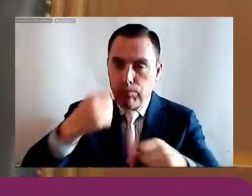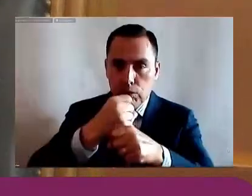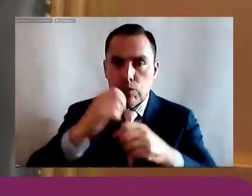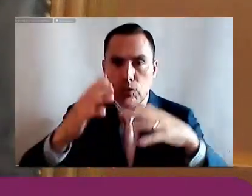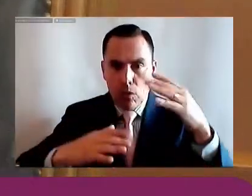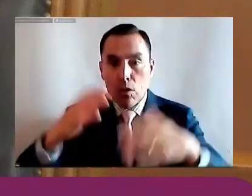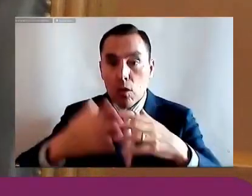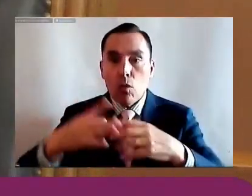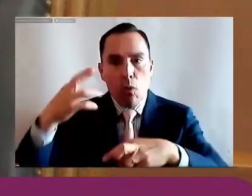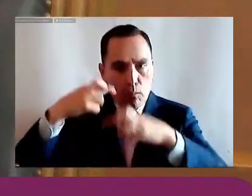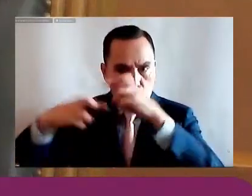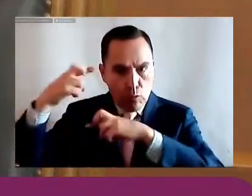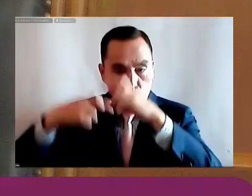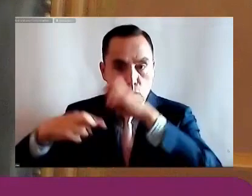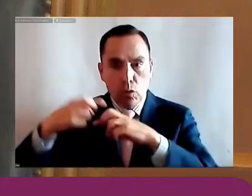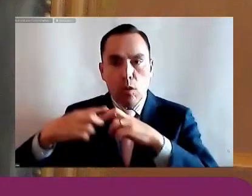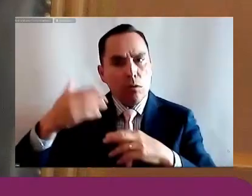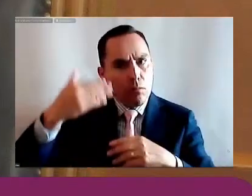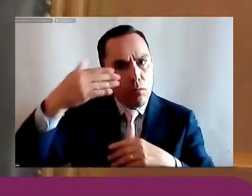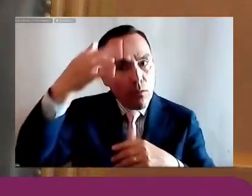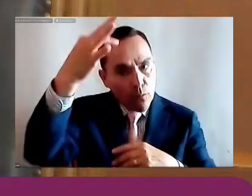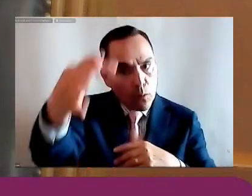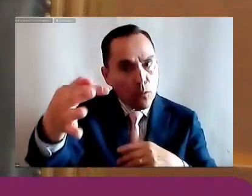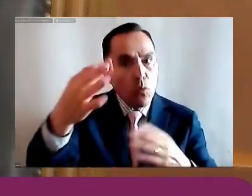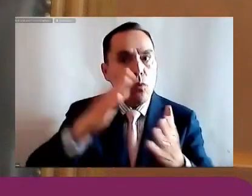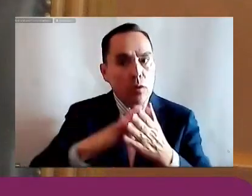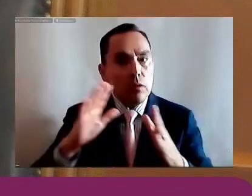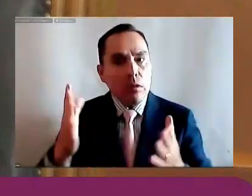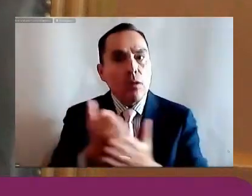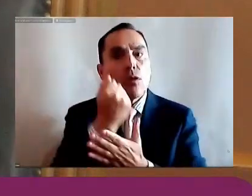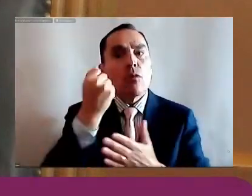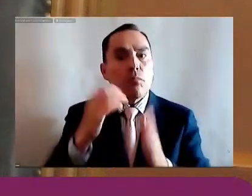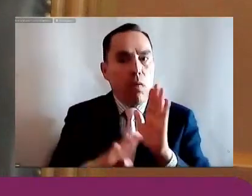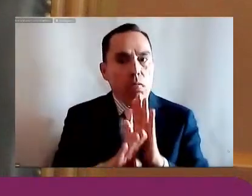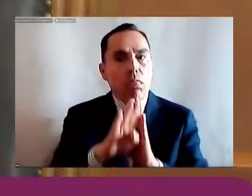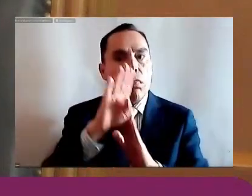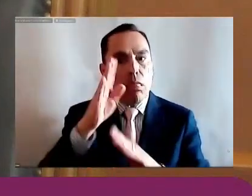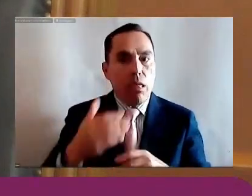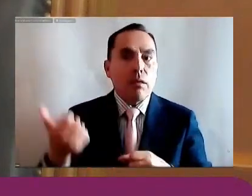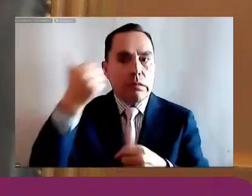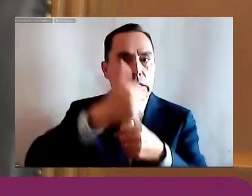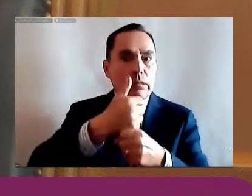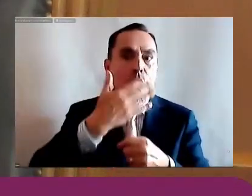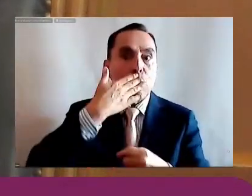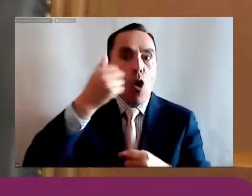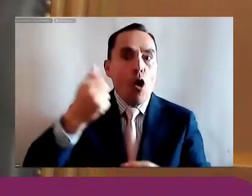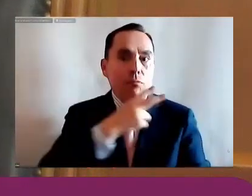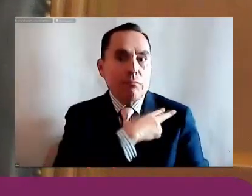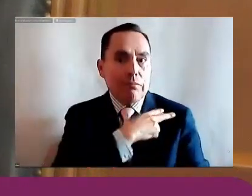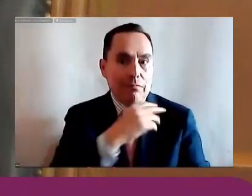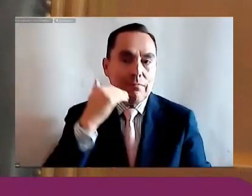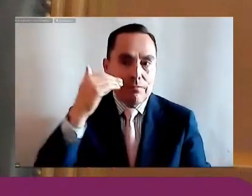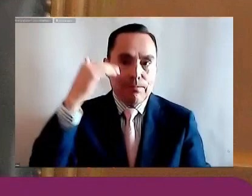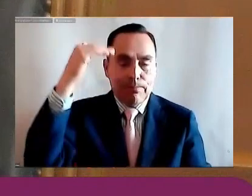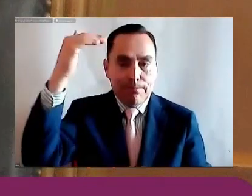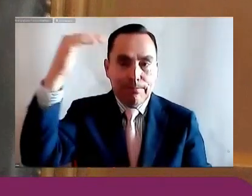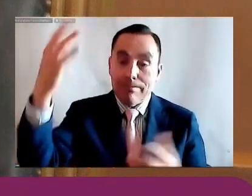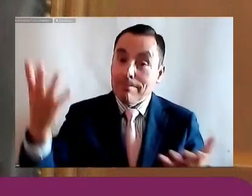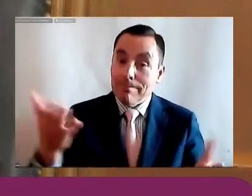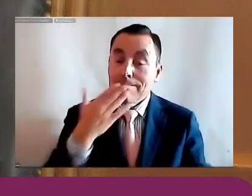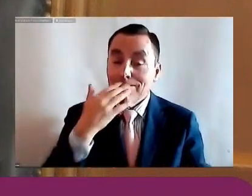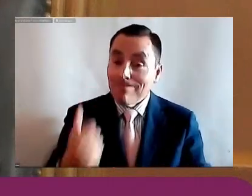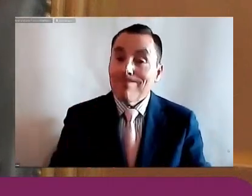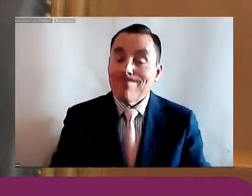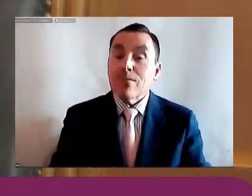profesional, proyección de carrera. Entonces, yo tiendo a pensar que hay normas que son